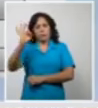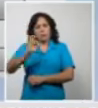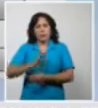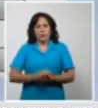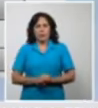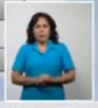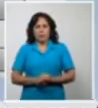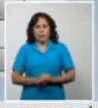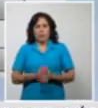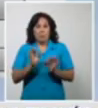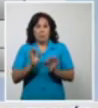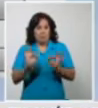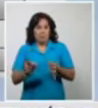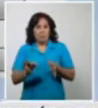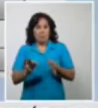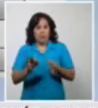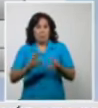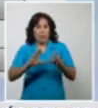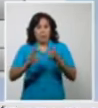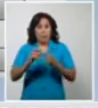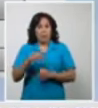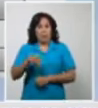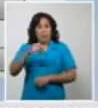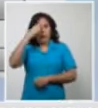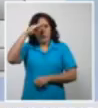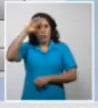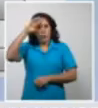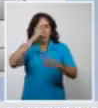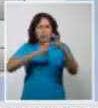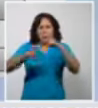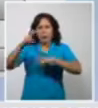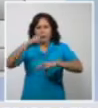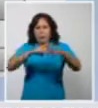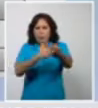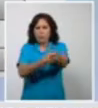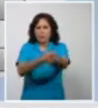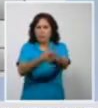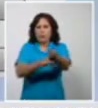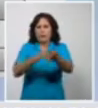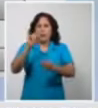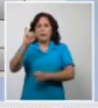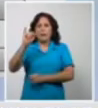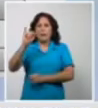De esta forma, ya en nuestro país se han estudiado